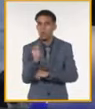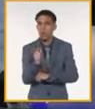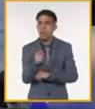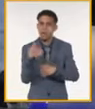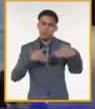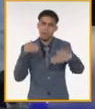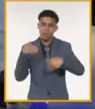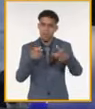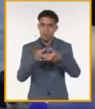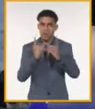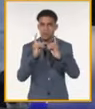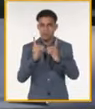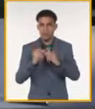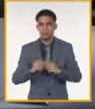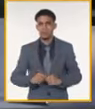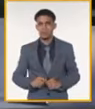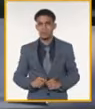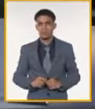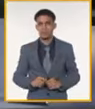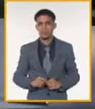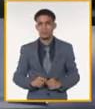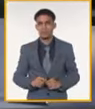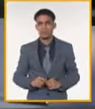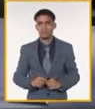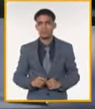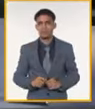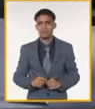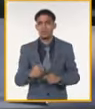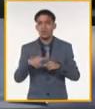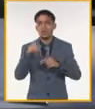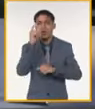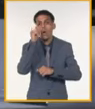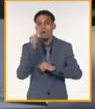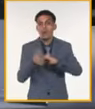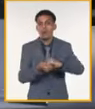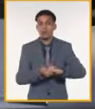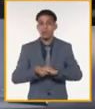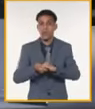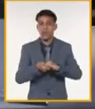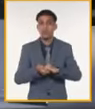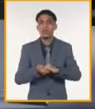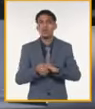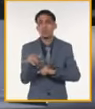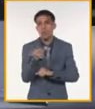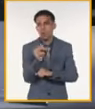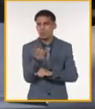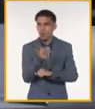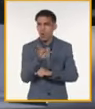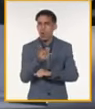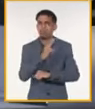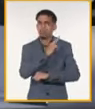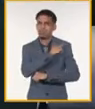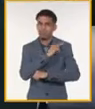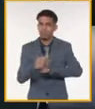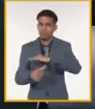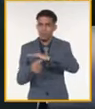constitucionales y jurídicos de la asamblea nacional Félix Martínez Suárez y José Luis Toledo Santander respectivamente entre